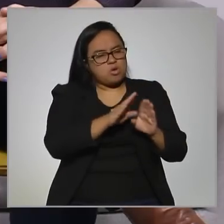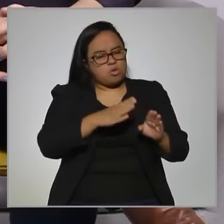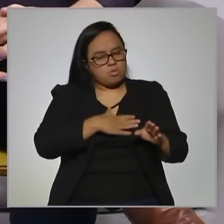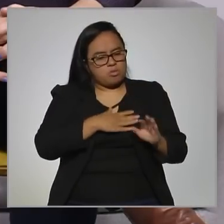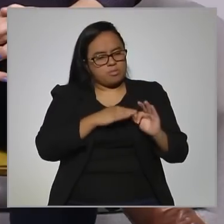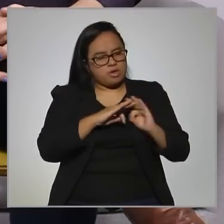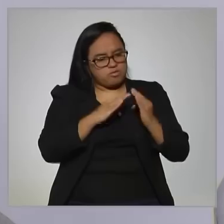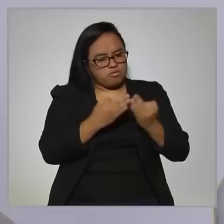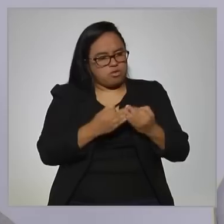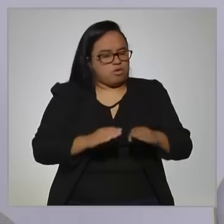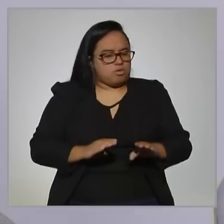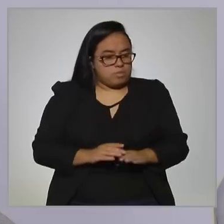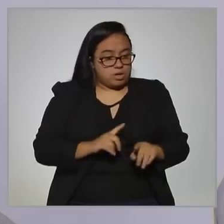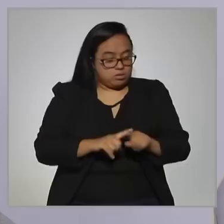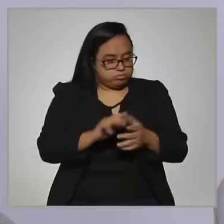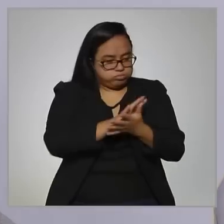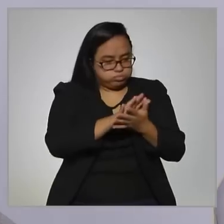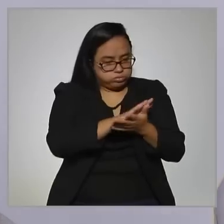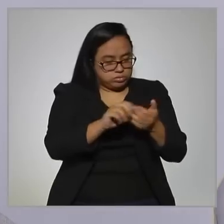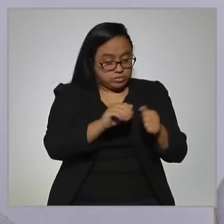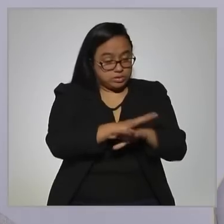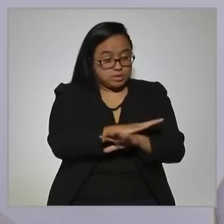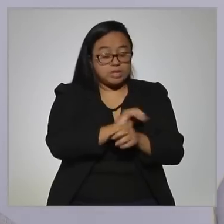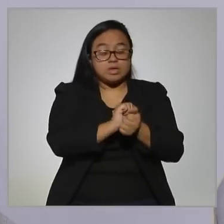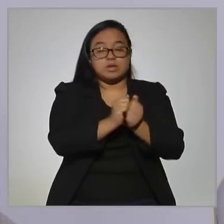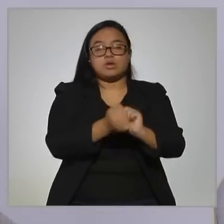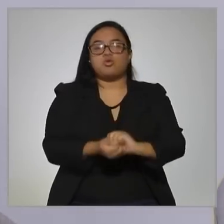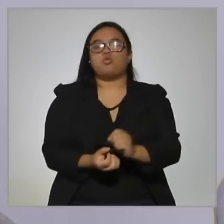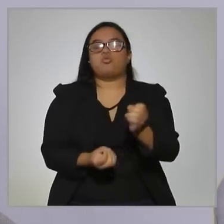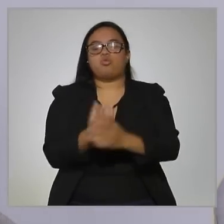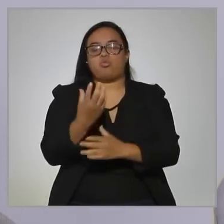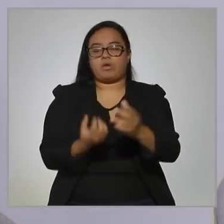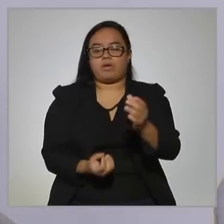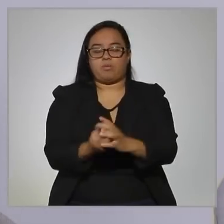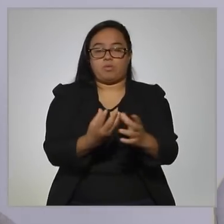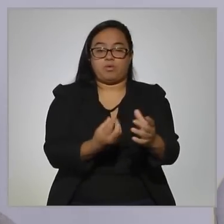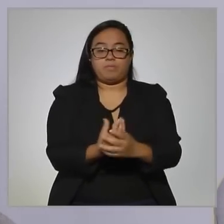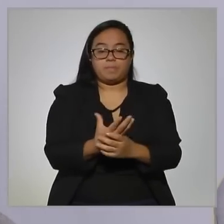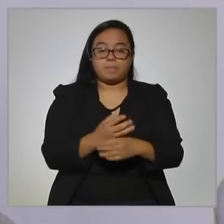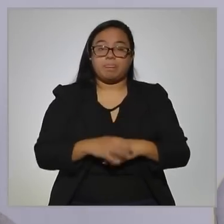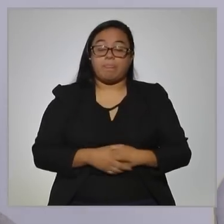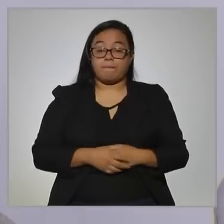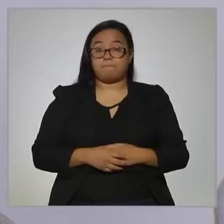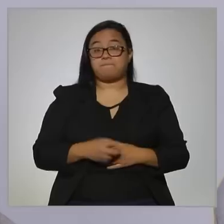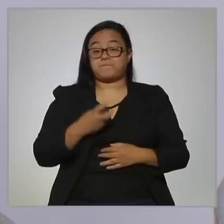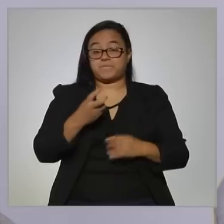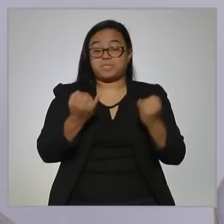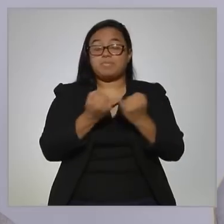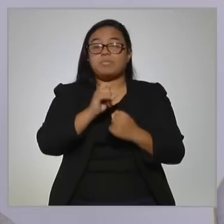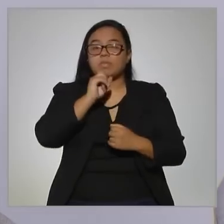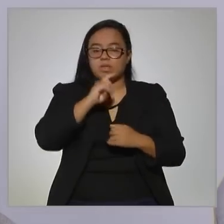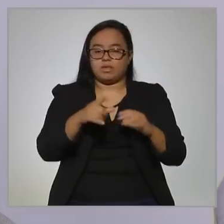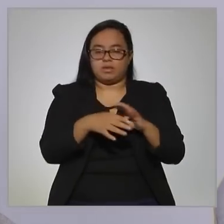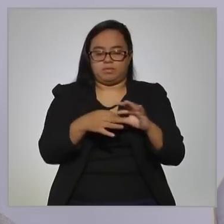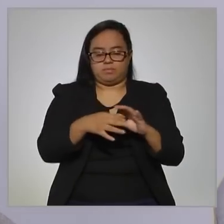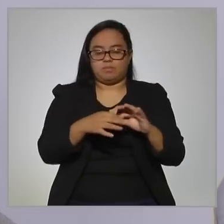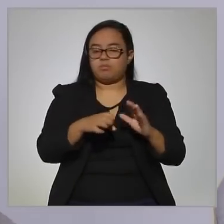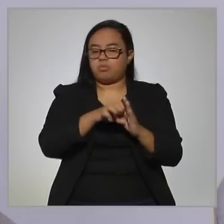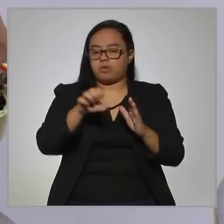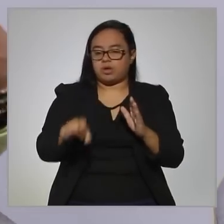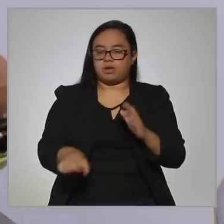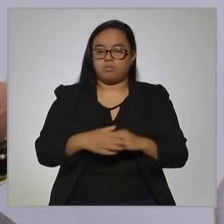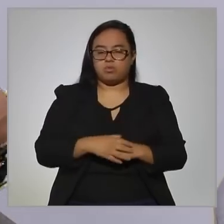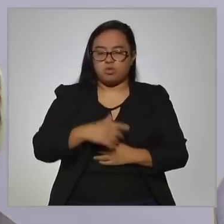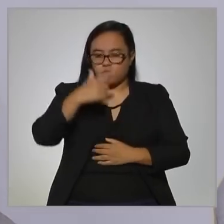nuestra forma de ser, para transitar hacia lo nuevo. De tal manera que no es fortuito tampoco que hablemos, por ejemplo, de